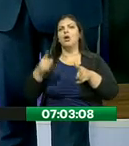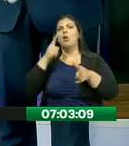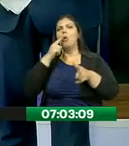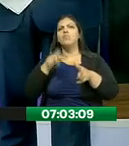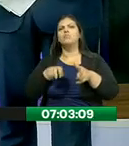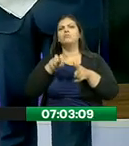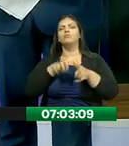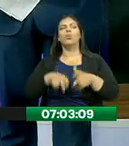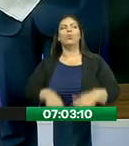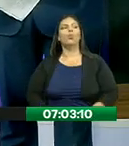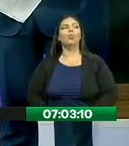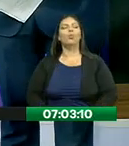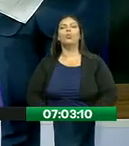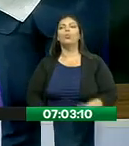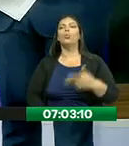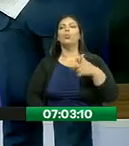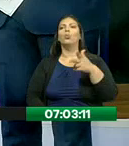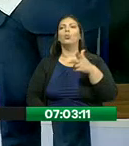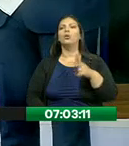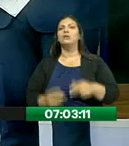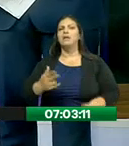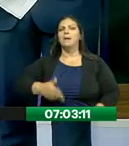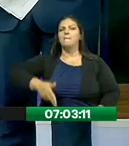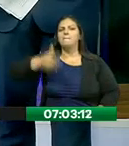robados y un arma cortopunzante